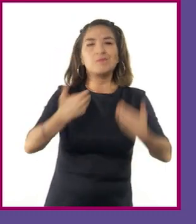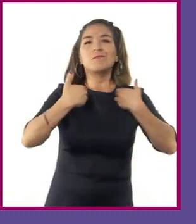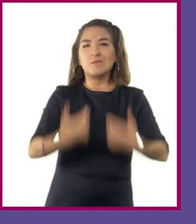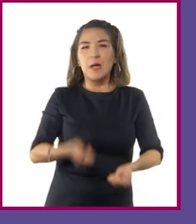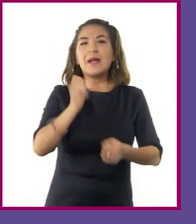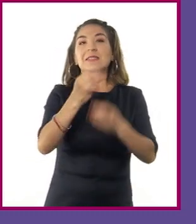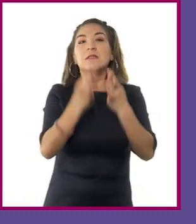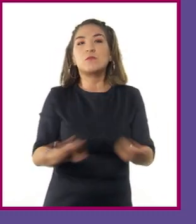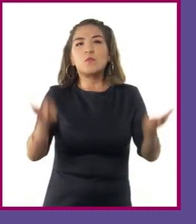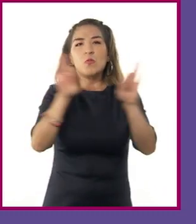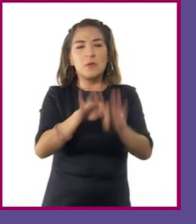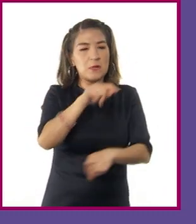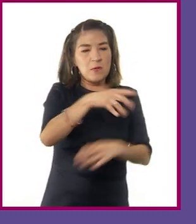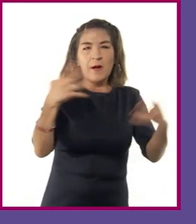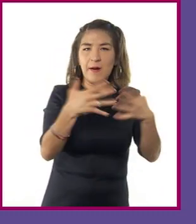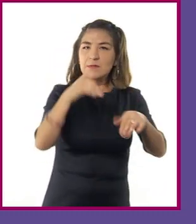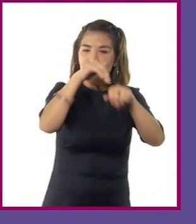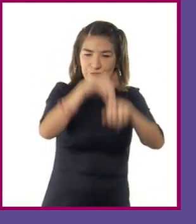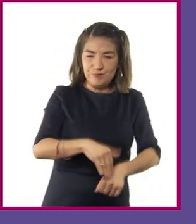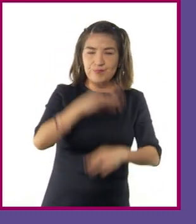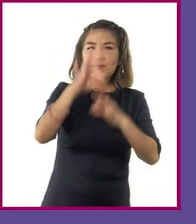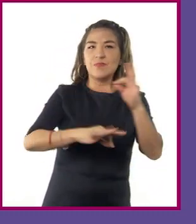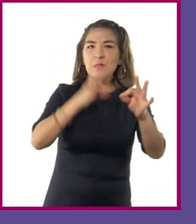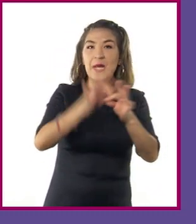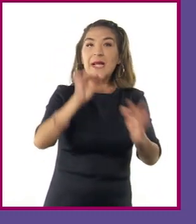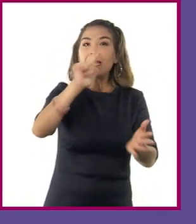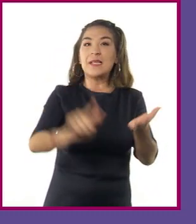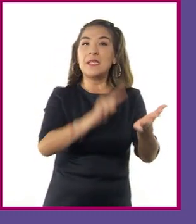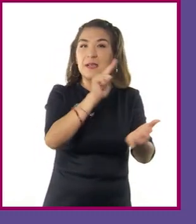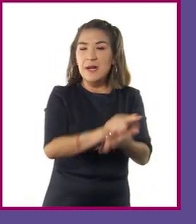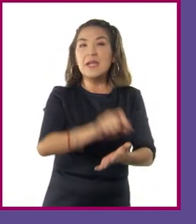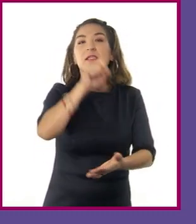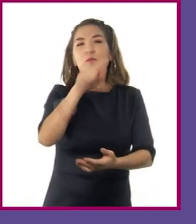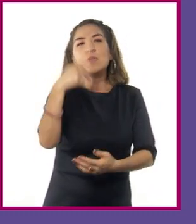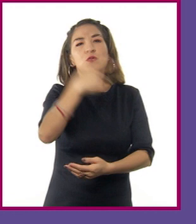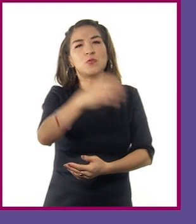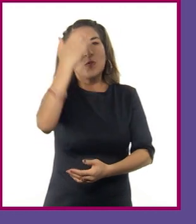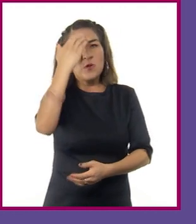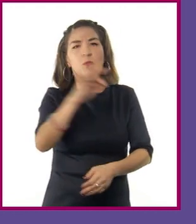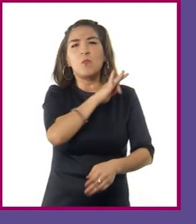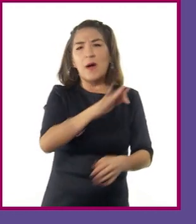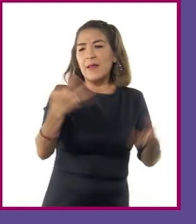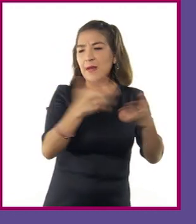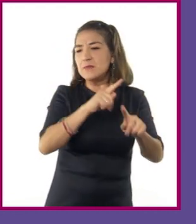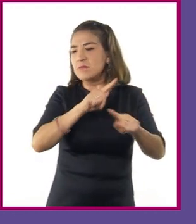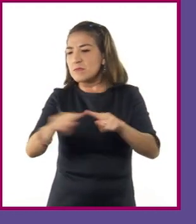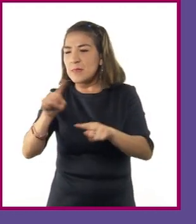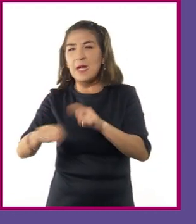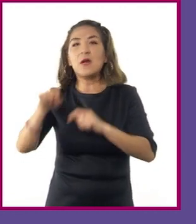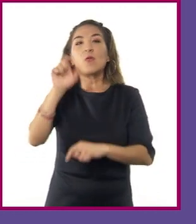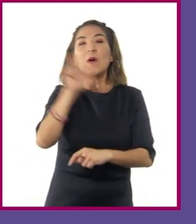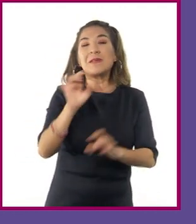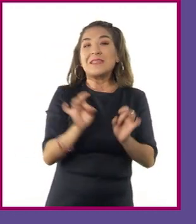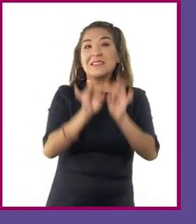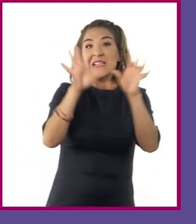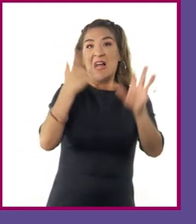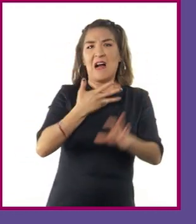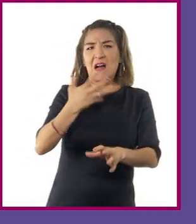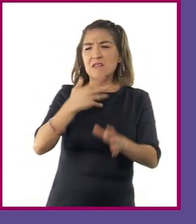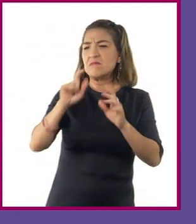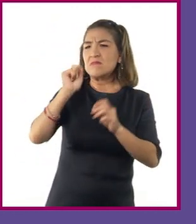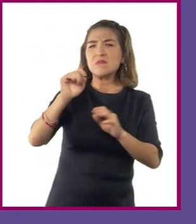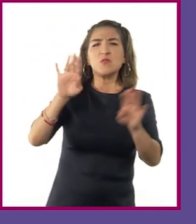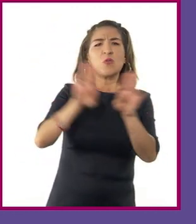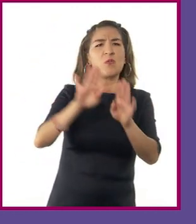de cumplir con las leyes, así como en conocer las alternativas con las que cuentan cuando sufren un acto